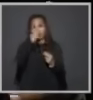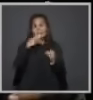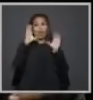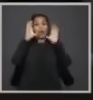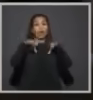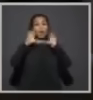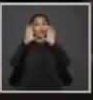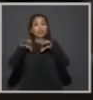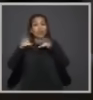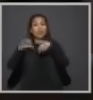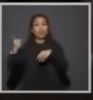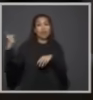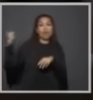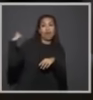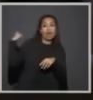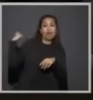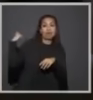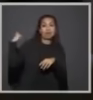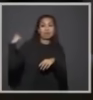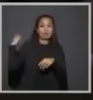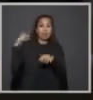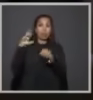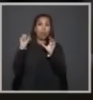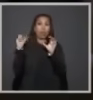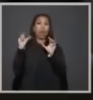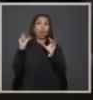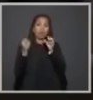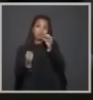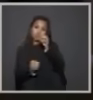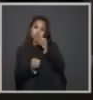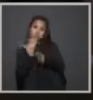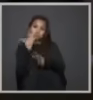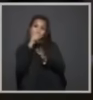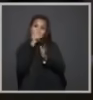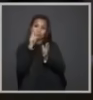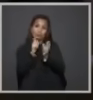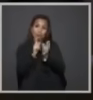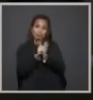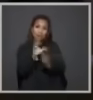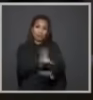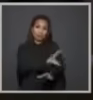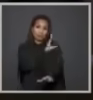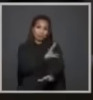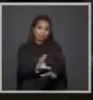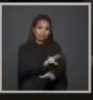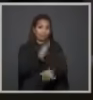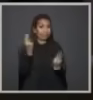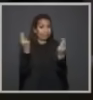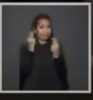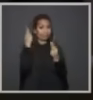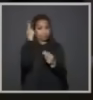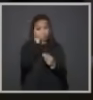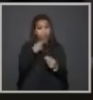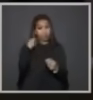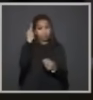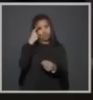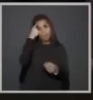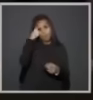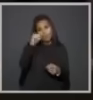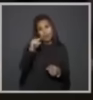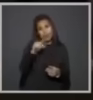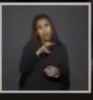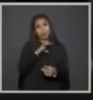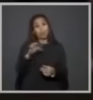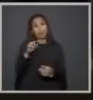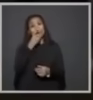hicieron a partir de la reforma energética para que podamos decir si